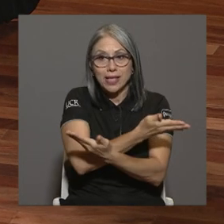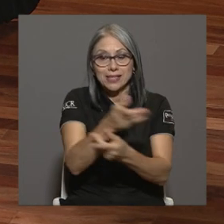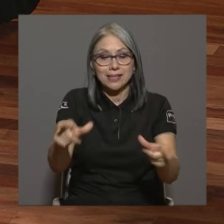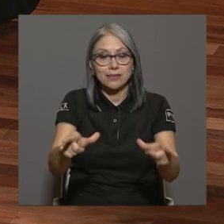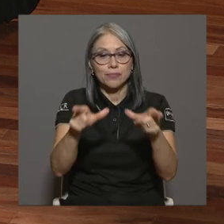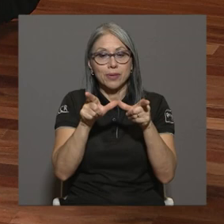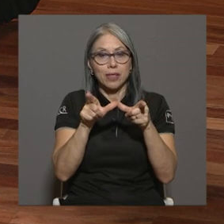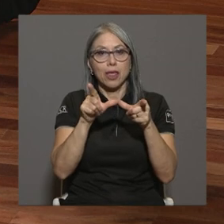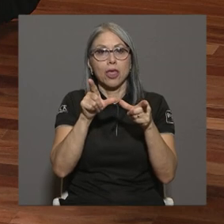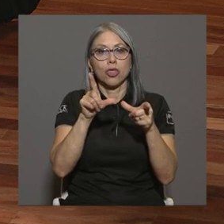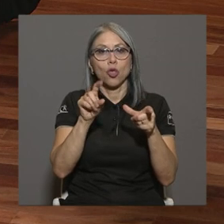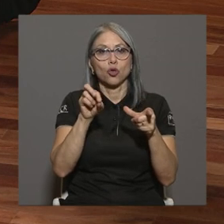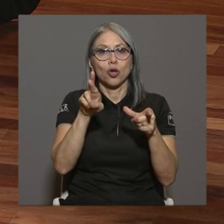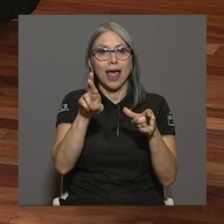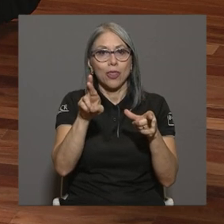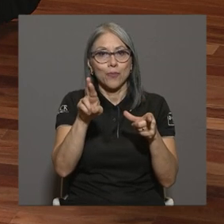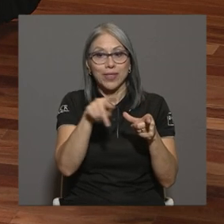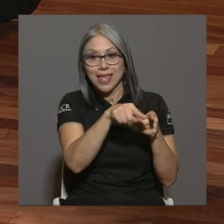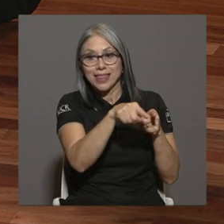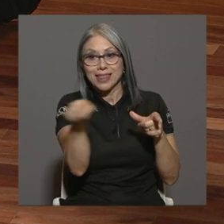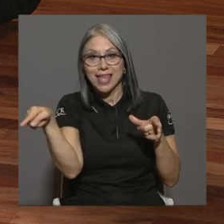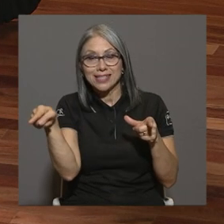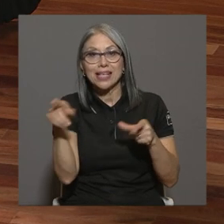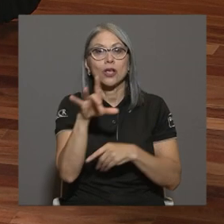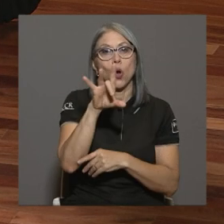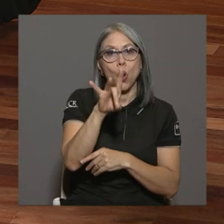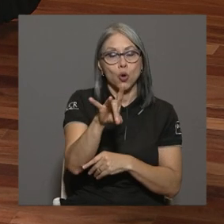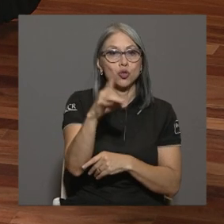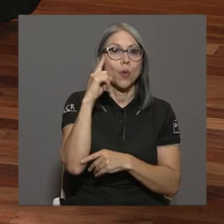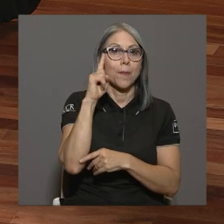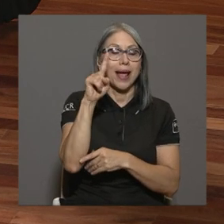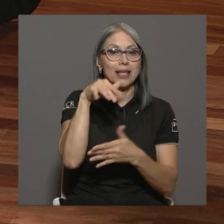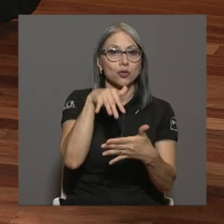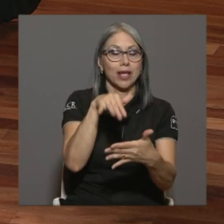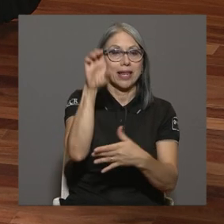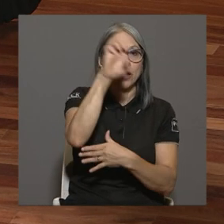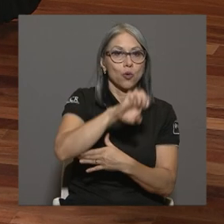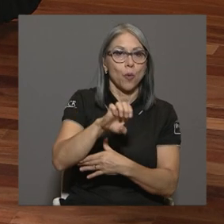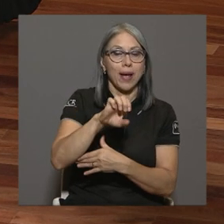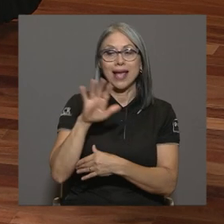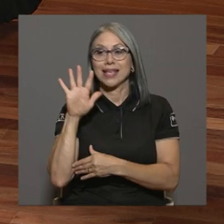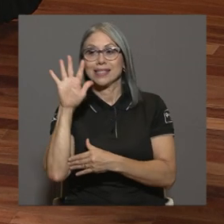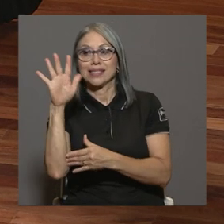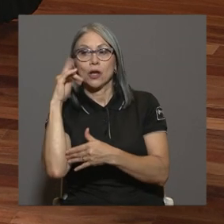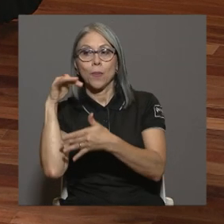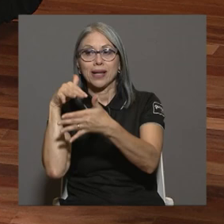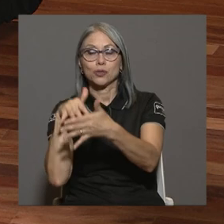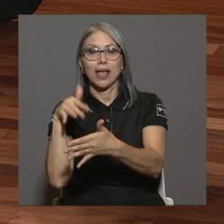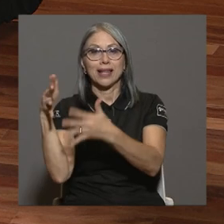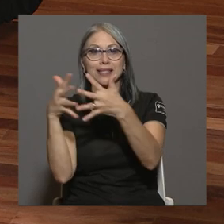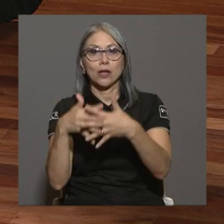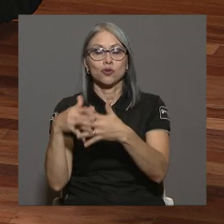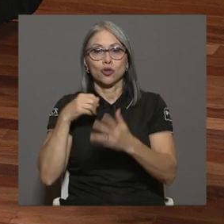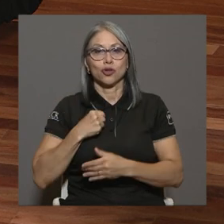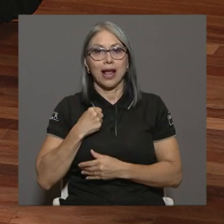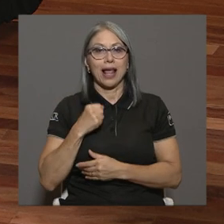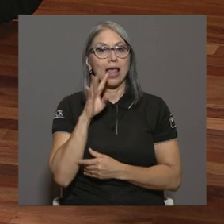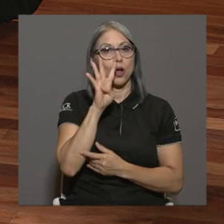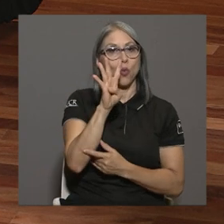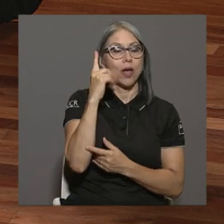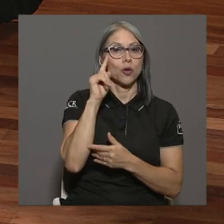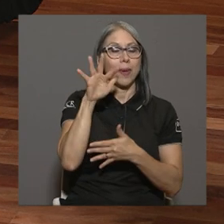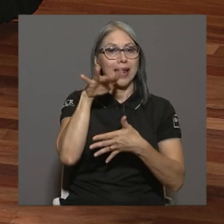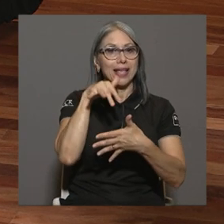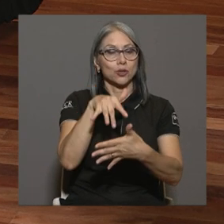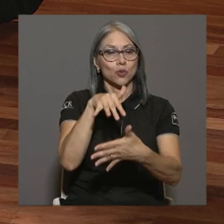doctorado. De estas becas, 8 fueron para realizar estudios en Europa, 5 en Estados Unidos y Canadá y 4 en